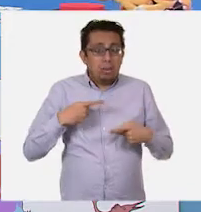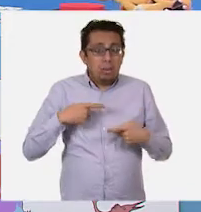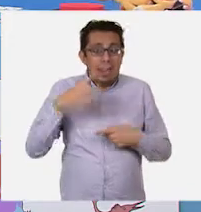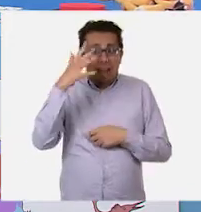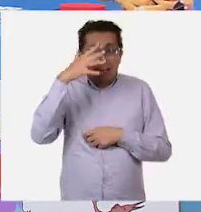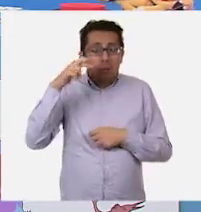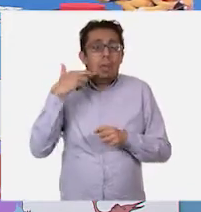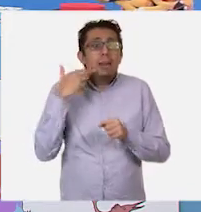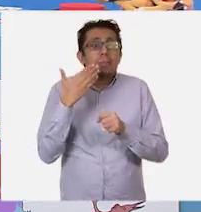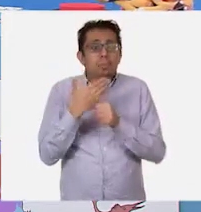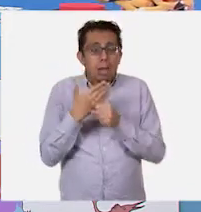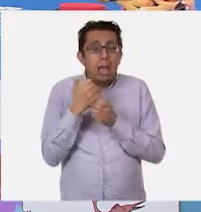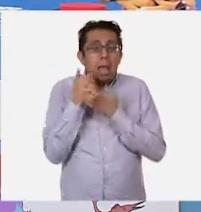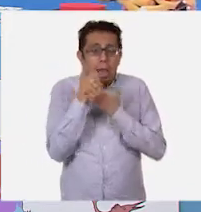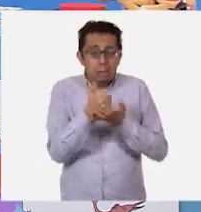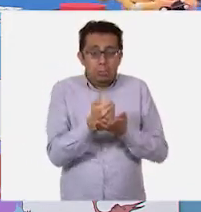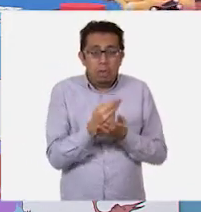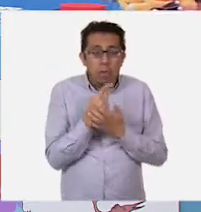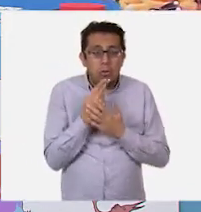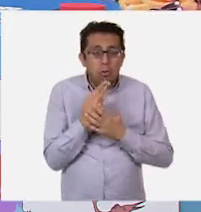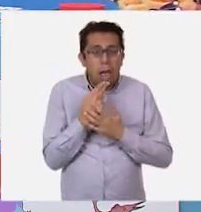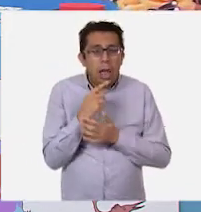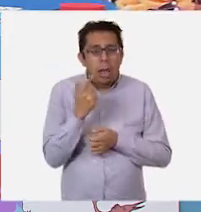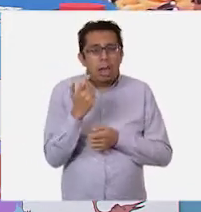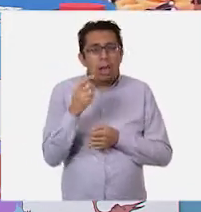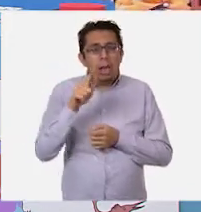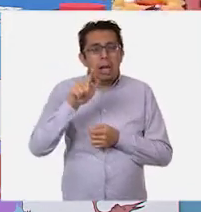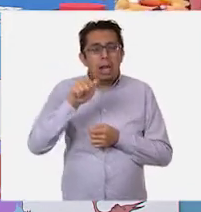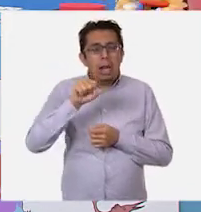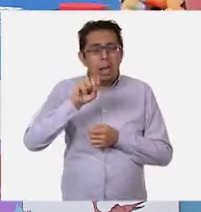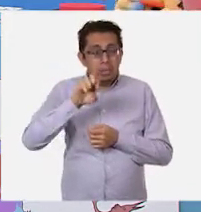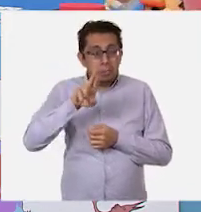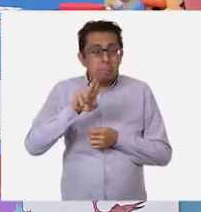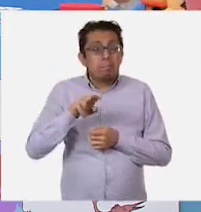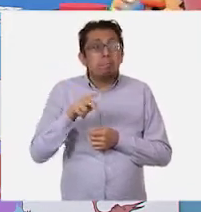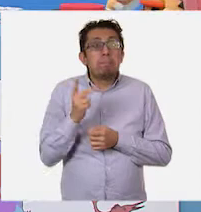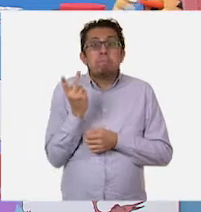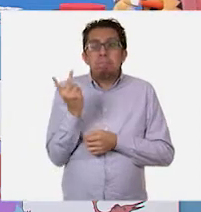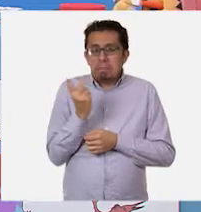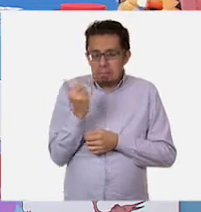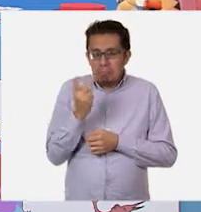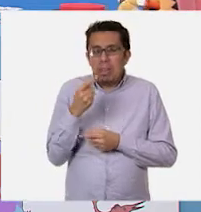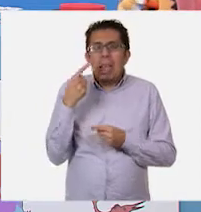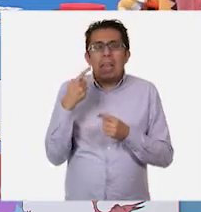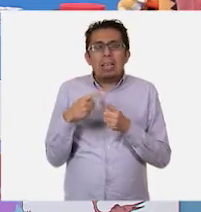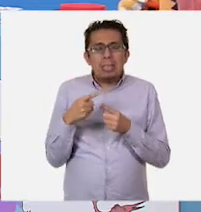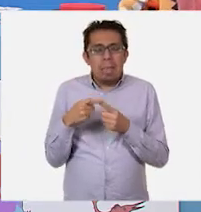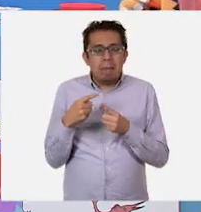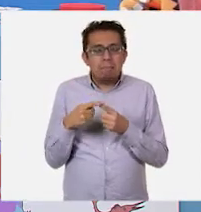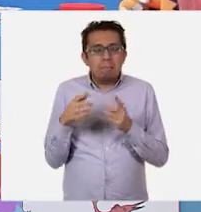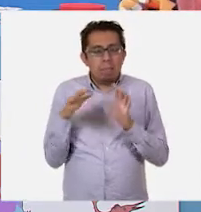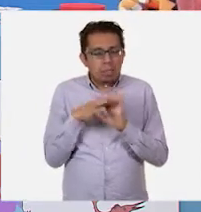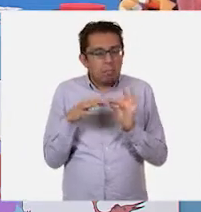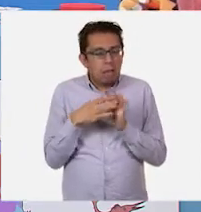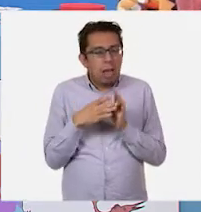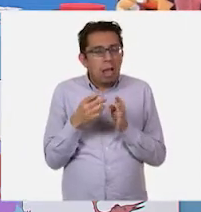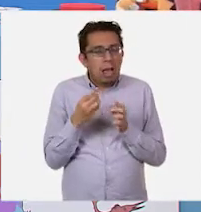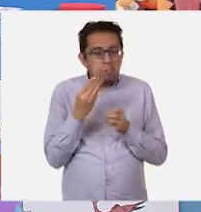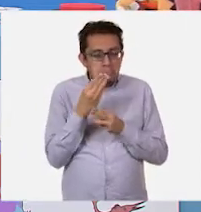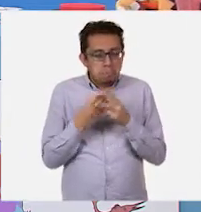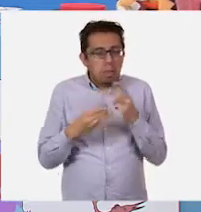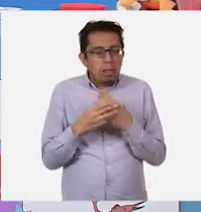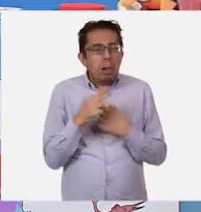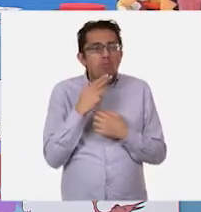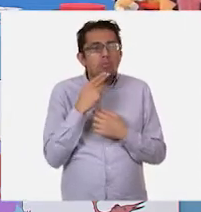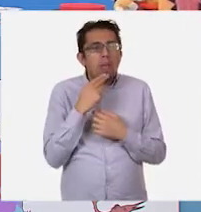responsable. Uh-huh. ¿Vale? Ahora, ¿quién de ustedes, dos, me puede explicar qué tengo que hacer con estos materiales para